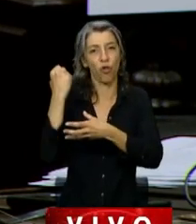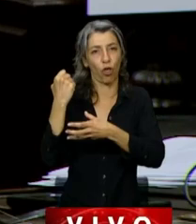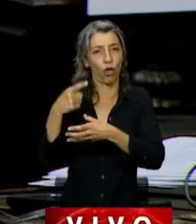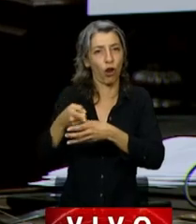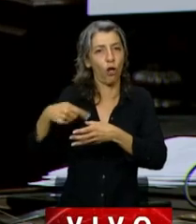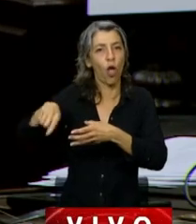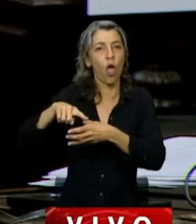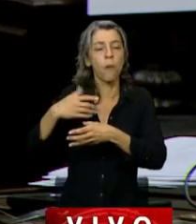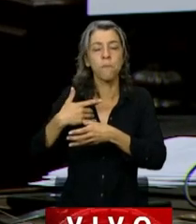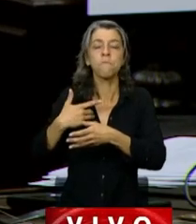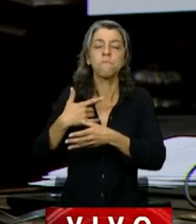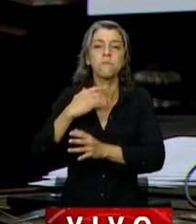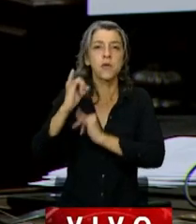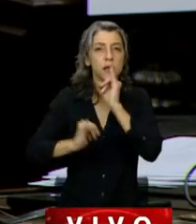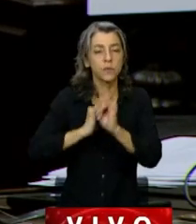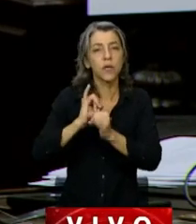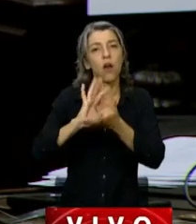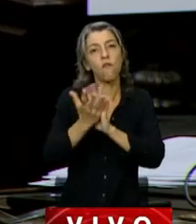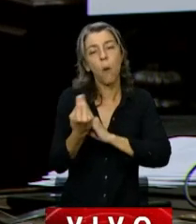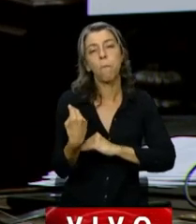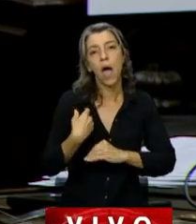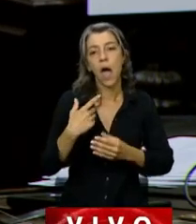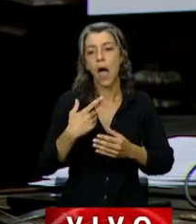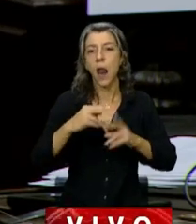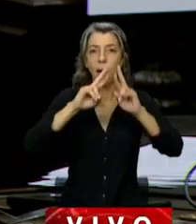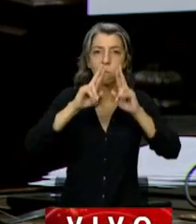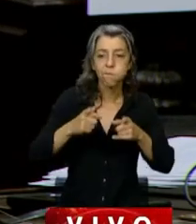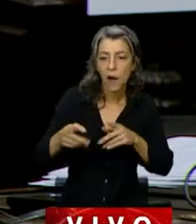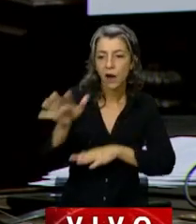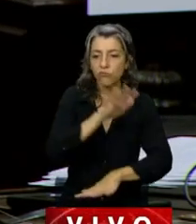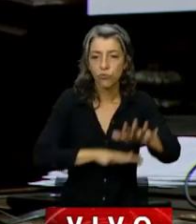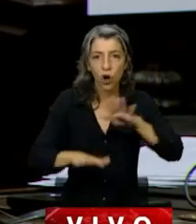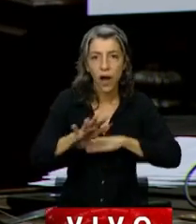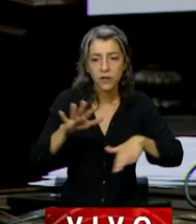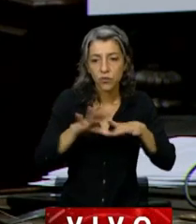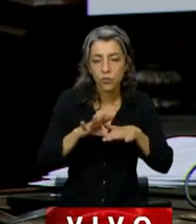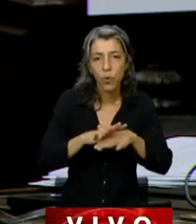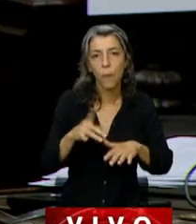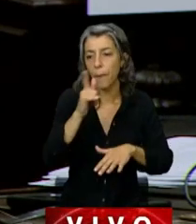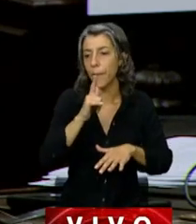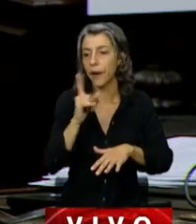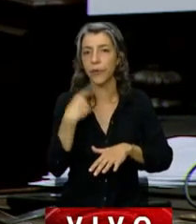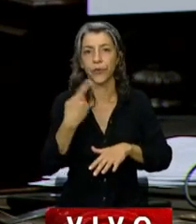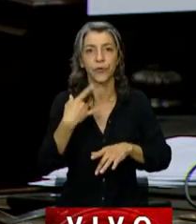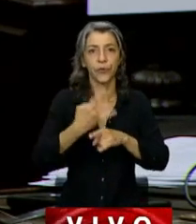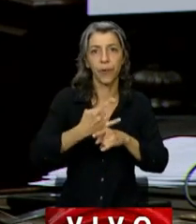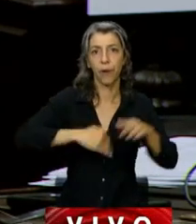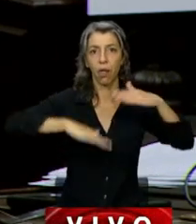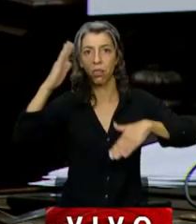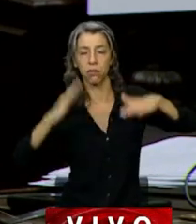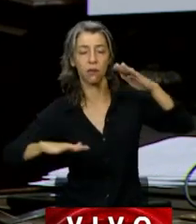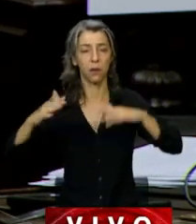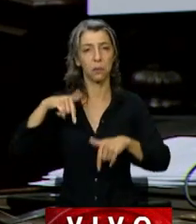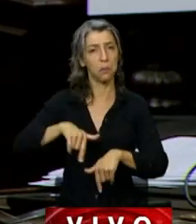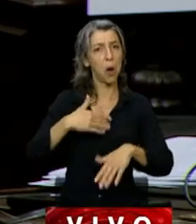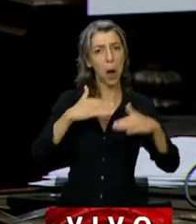en esto de ordenar las cuentas públicas, que pareciera que nos habíamos resignado a que siempre íbamos a vivir en desequilibrio, y creo que este